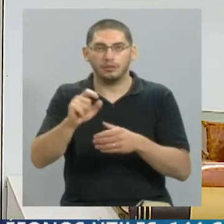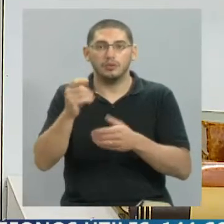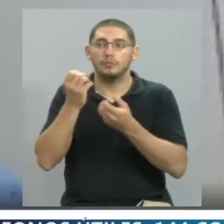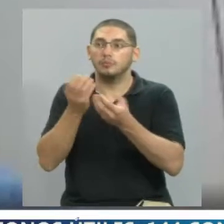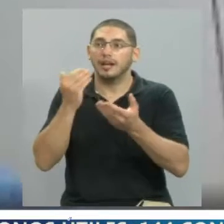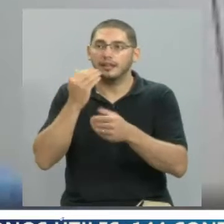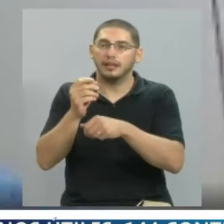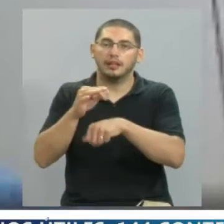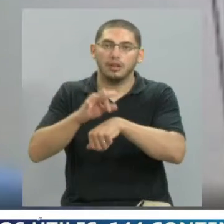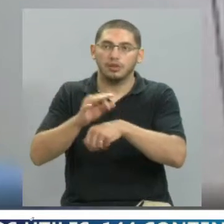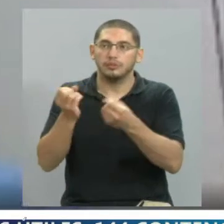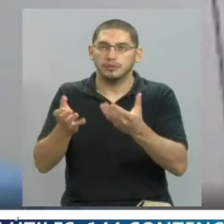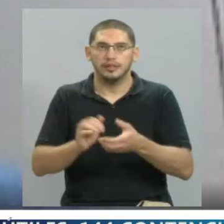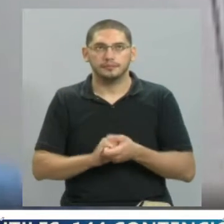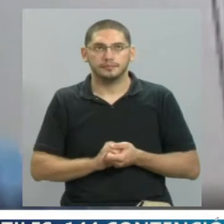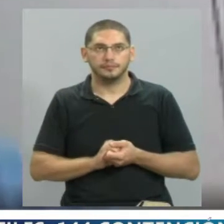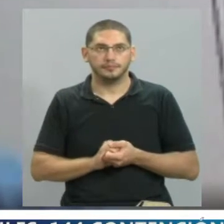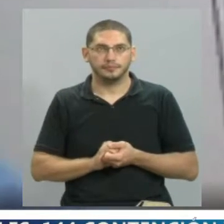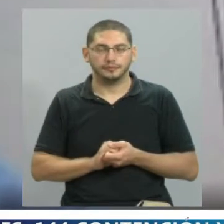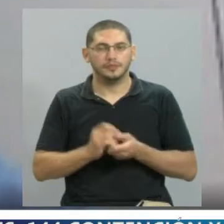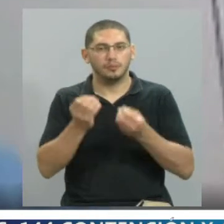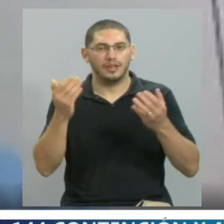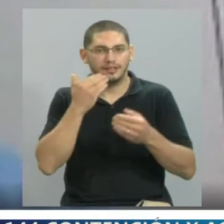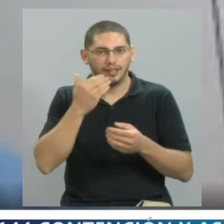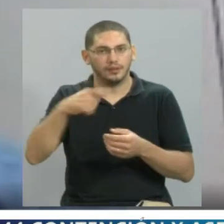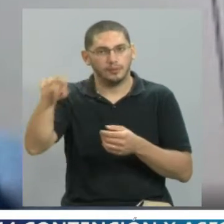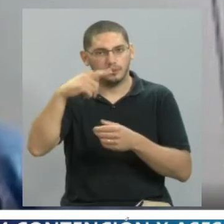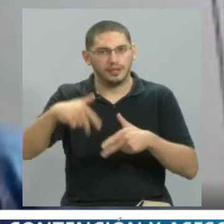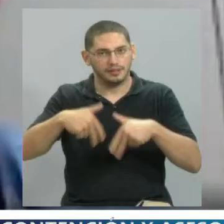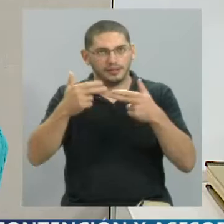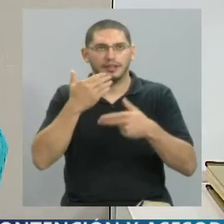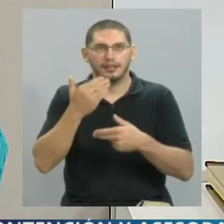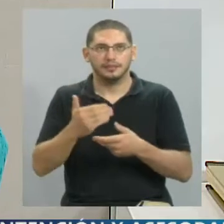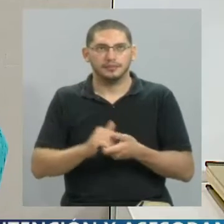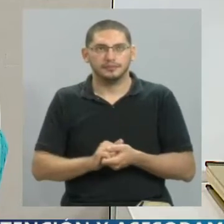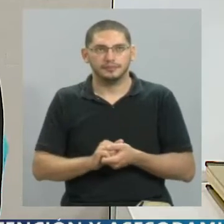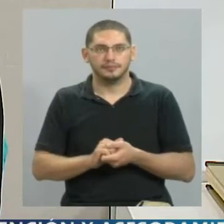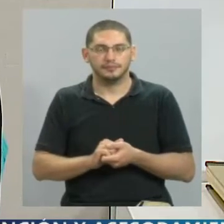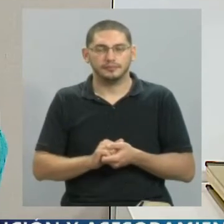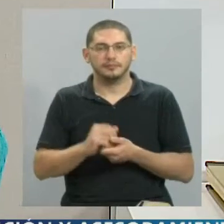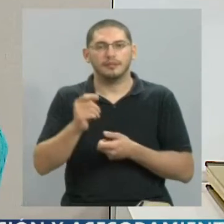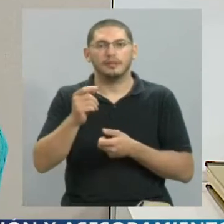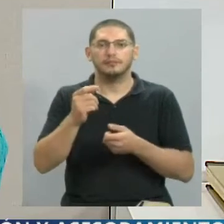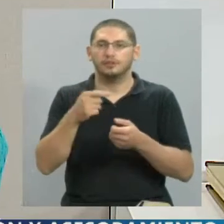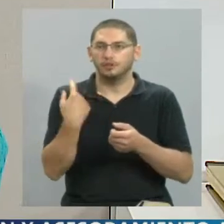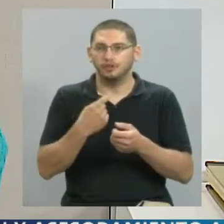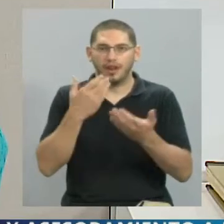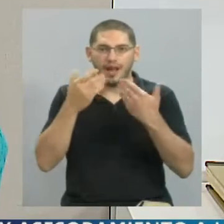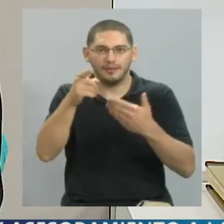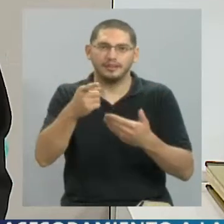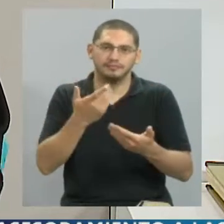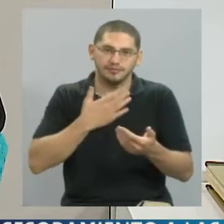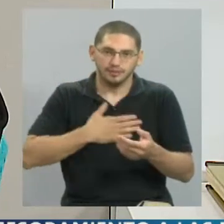va? ¿Qué tal? Buenas tardes. Gracias por el llamado. Un gusto para nosotros poder hablar con usted.